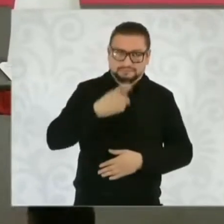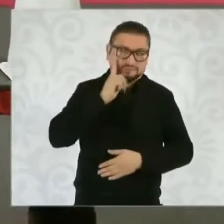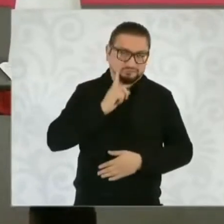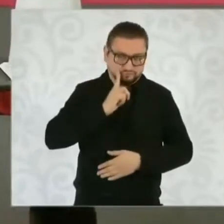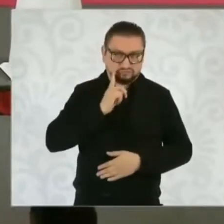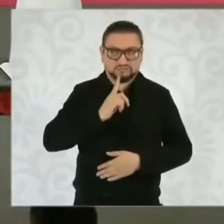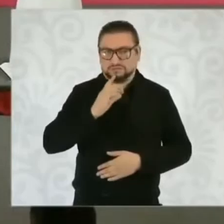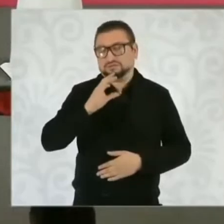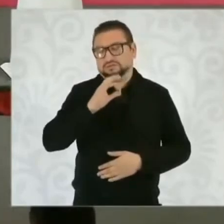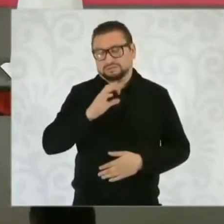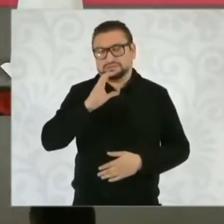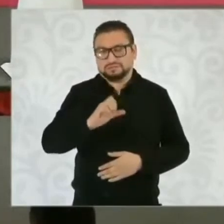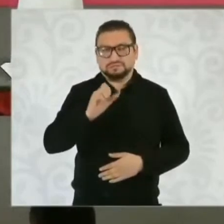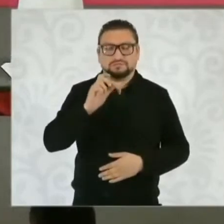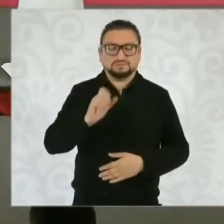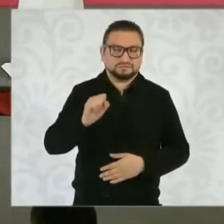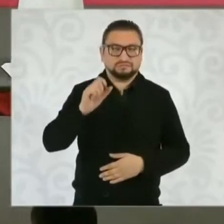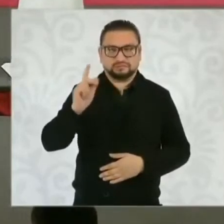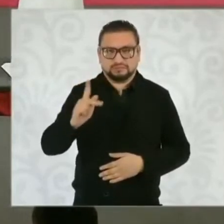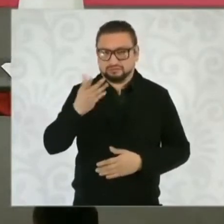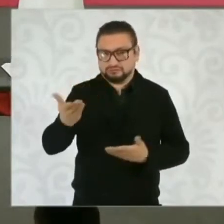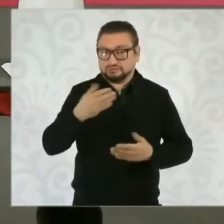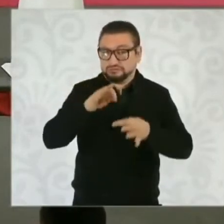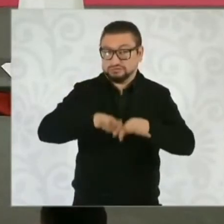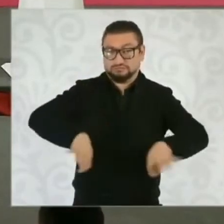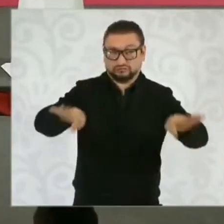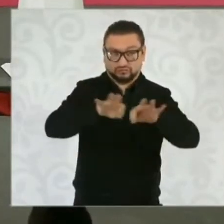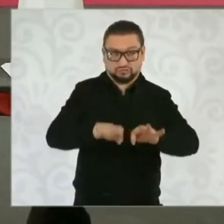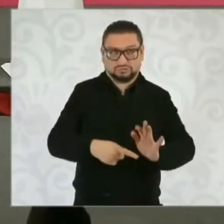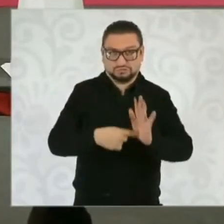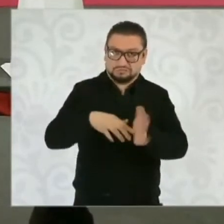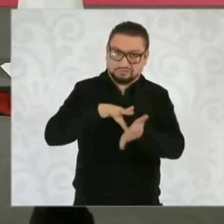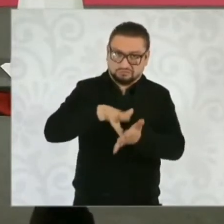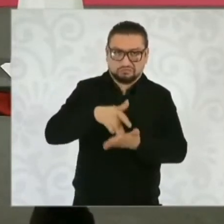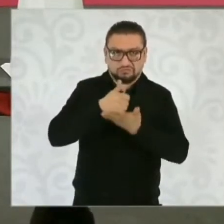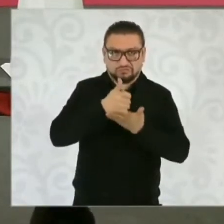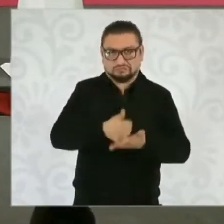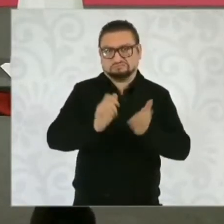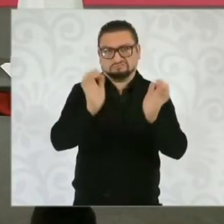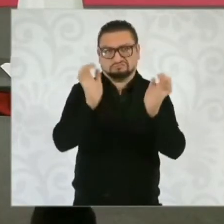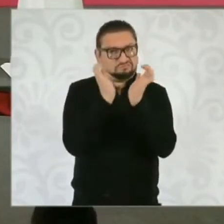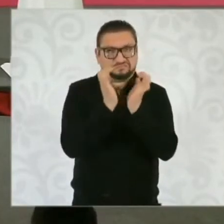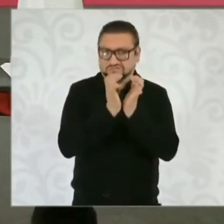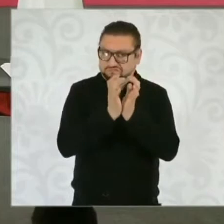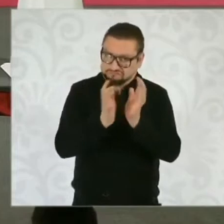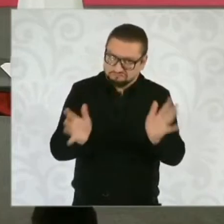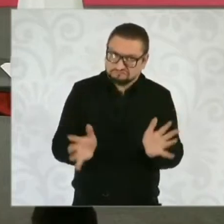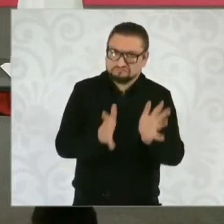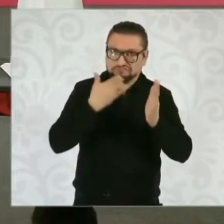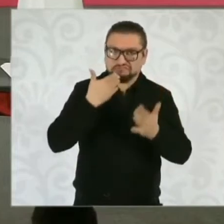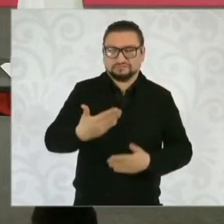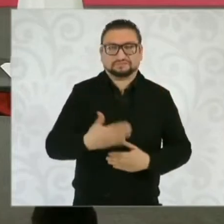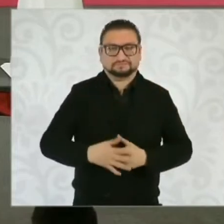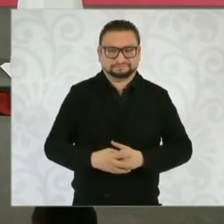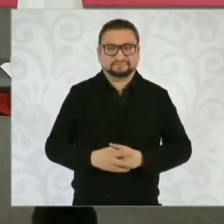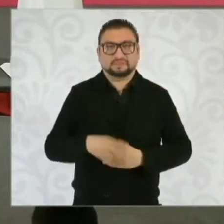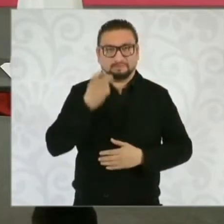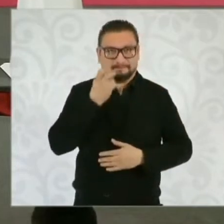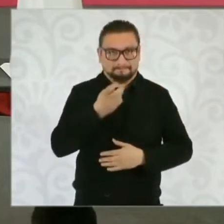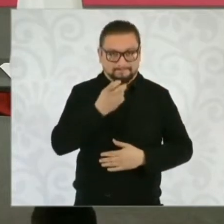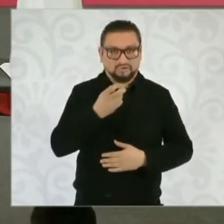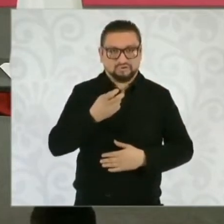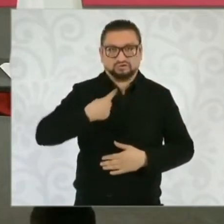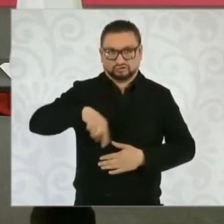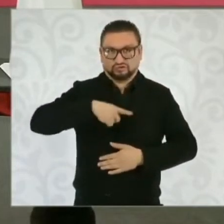Claudia Sheinbaum es muy importante darle un gran apoyo al ISSSTE, un buen empujón al ISSSTE. Por